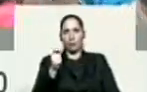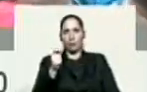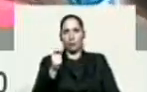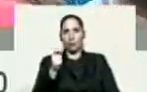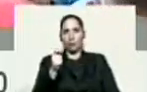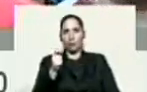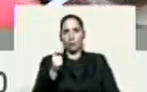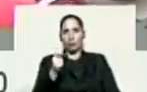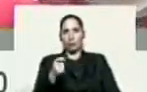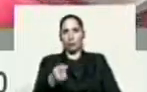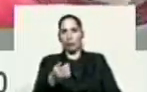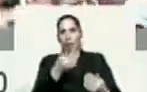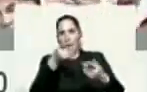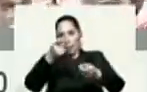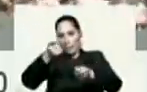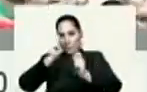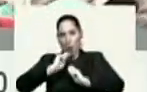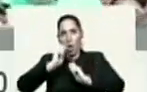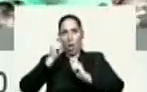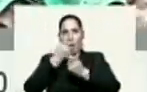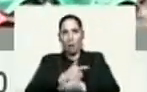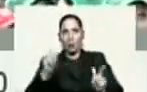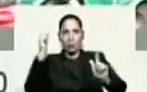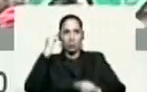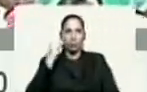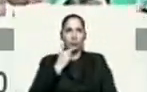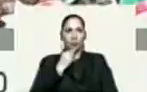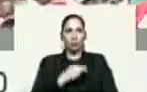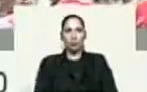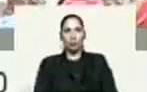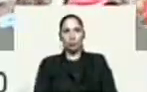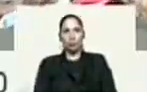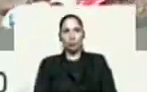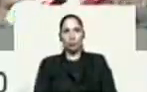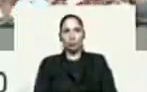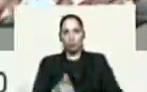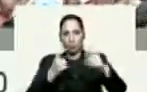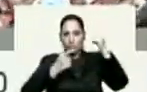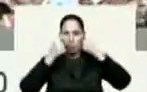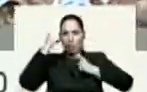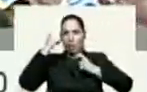encomendada por el libertador Simón Bolívar, por Chávez